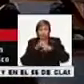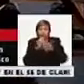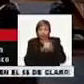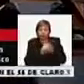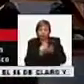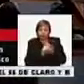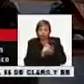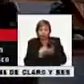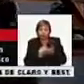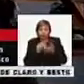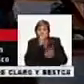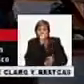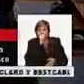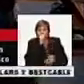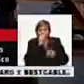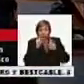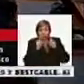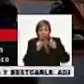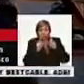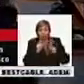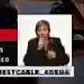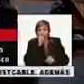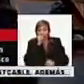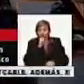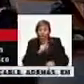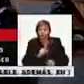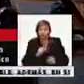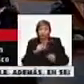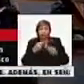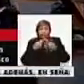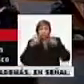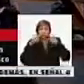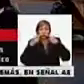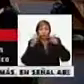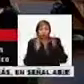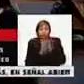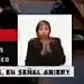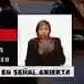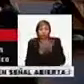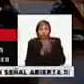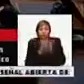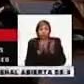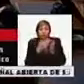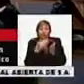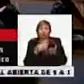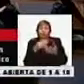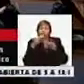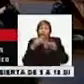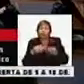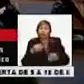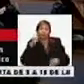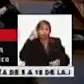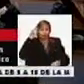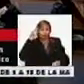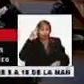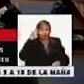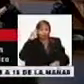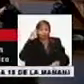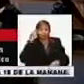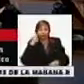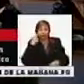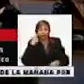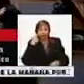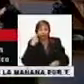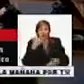escritor, periodista. Ha publicado textos en torno a la realidad política, es un conocido periodista